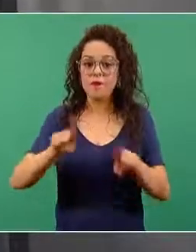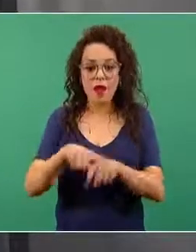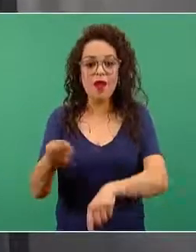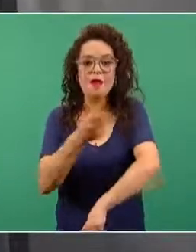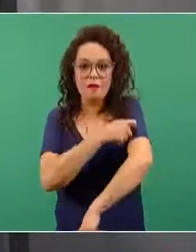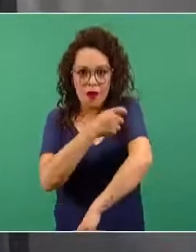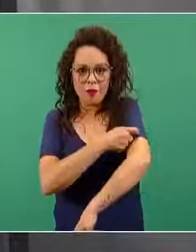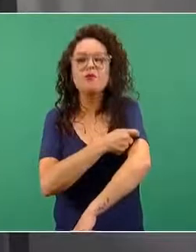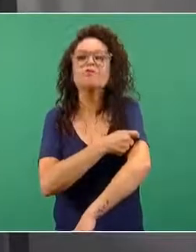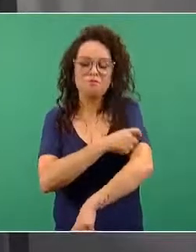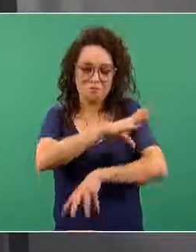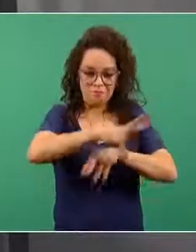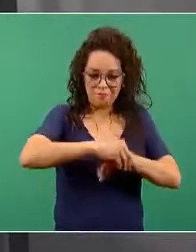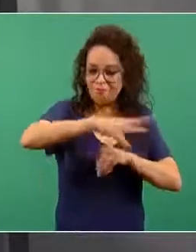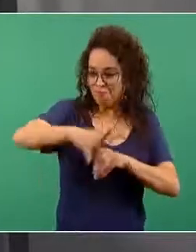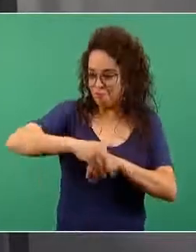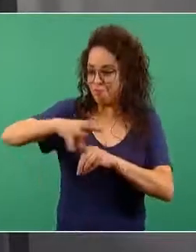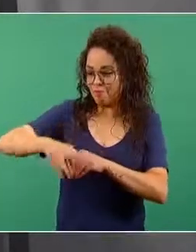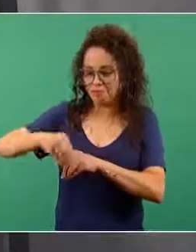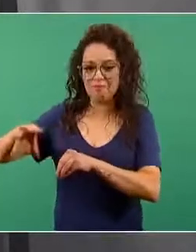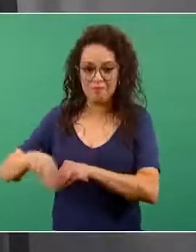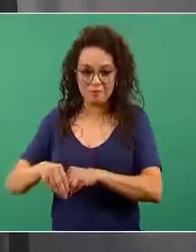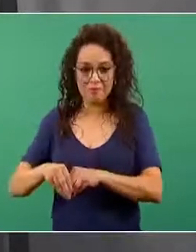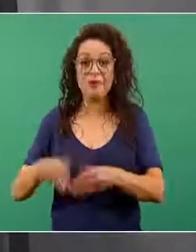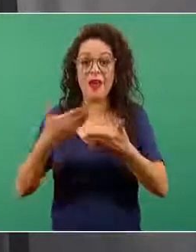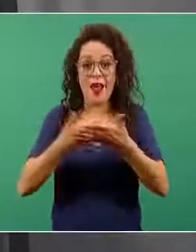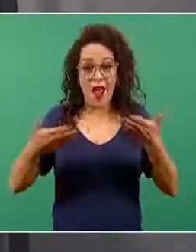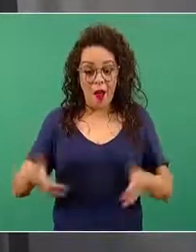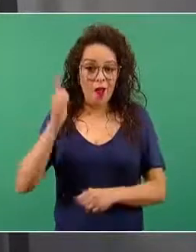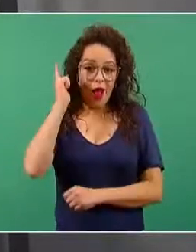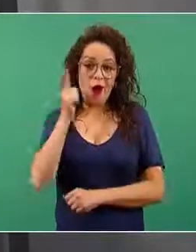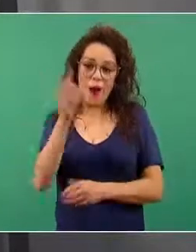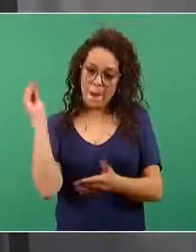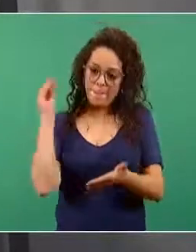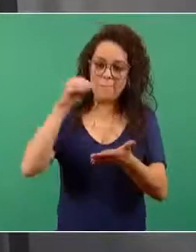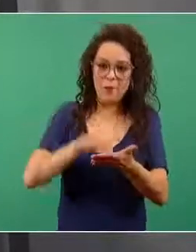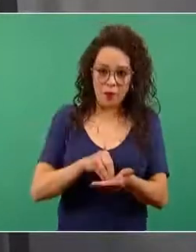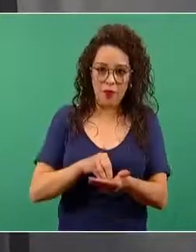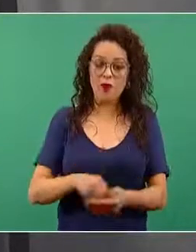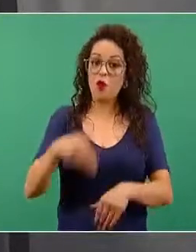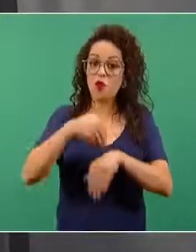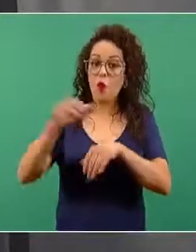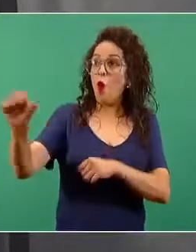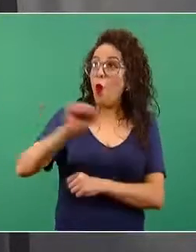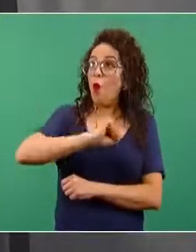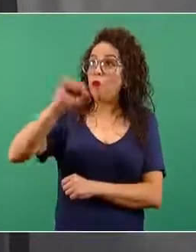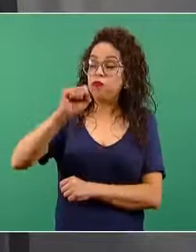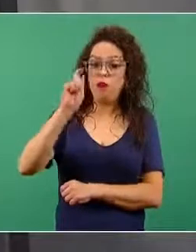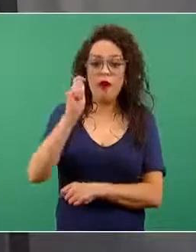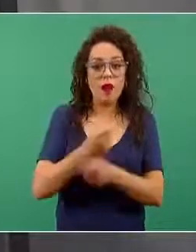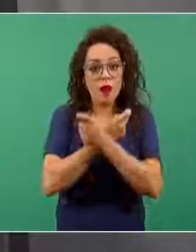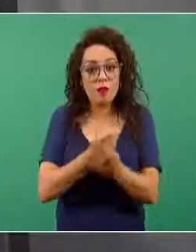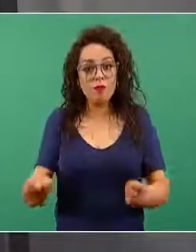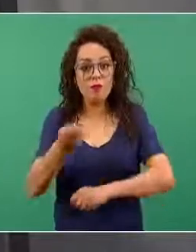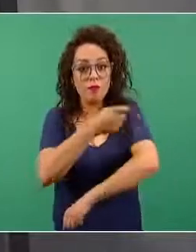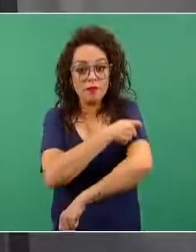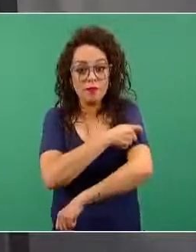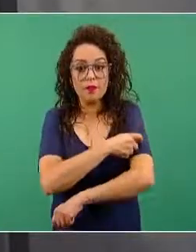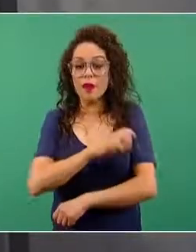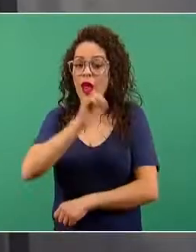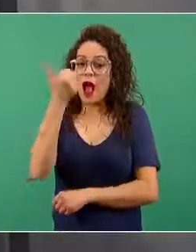acumulando. Entonces, seguramente ahora pondrán cifra récord de vacunación y hoy podrían poner casi